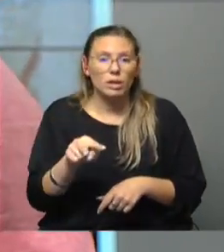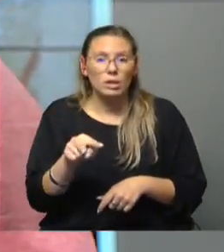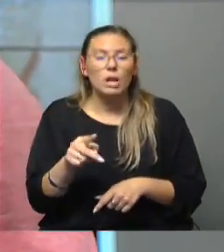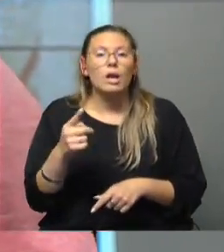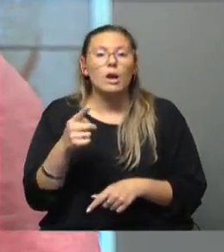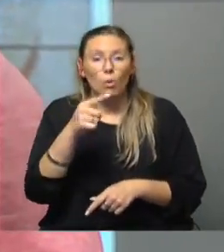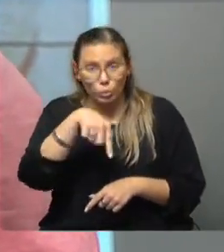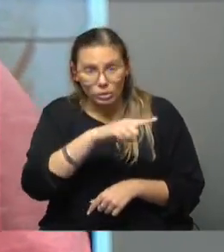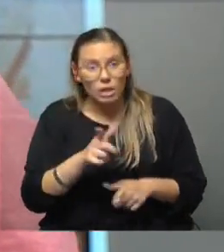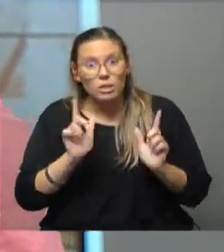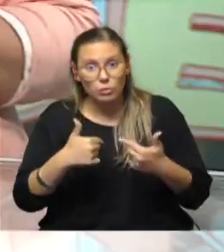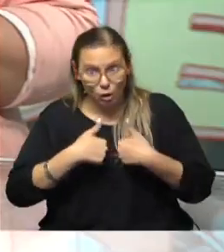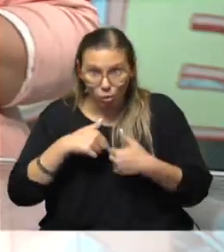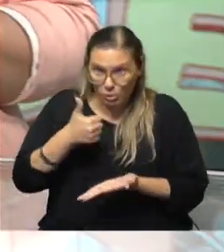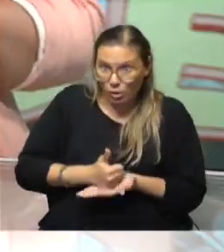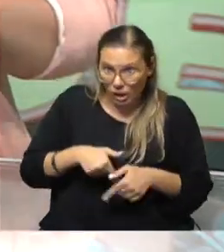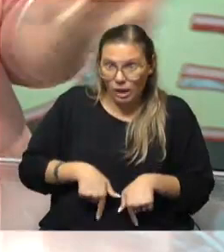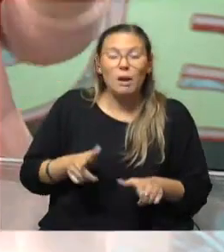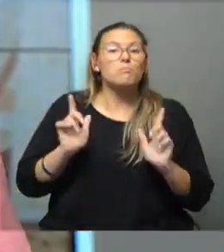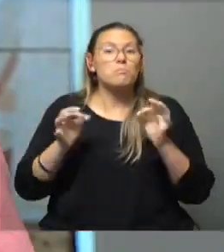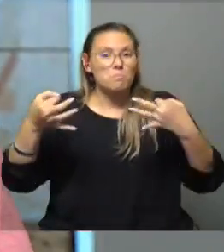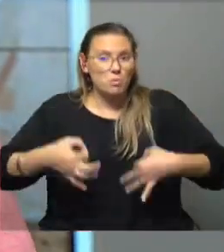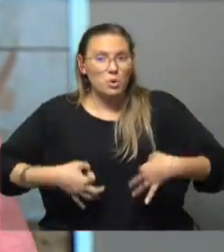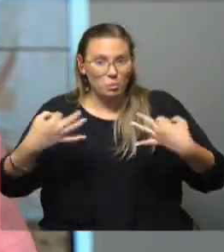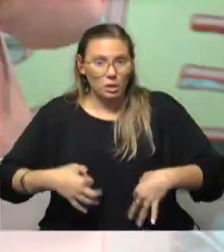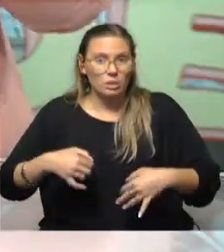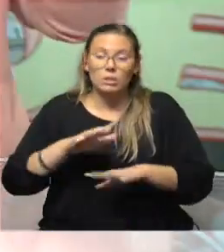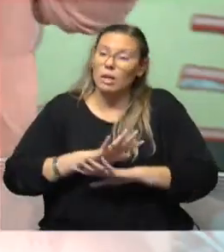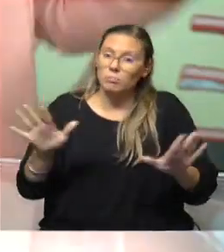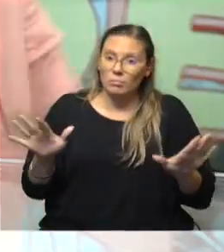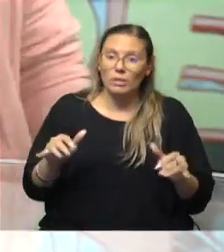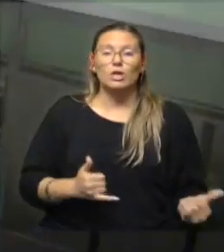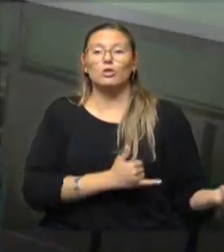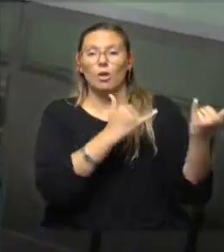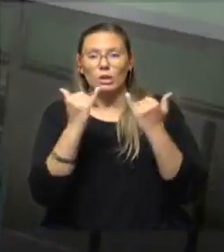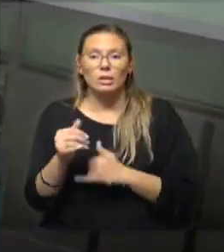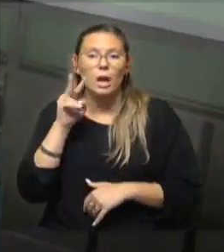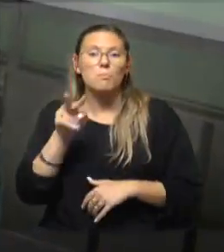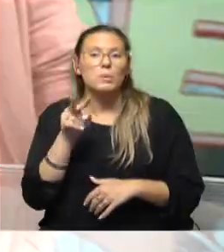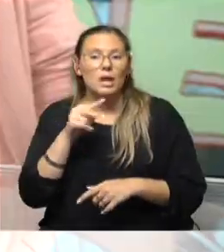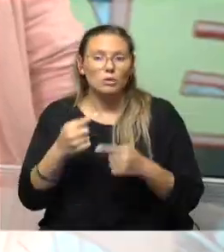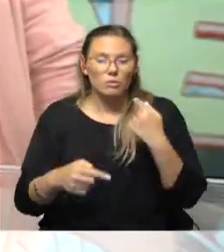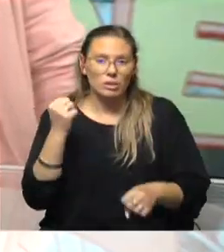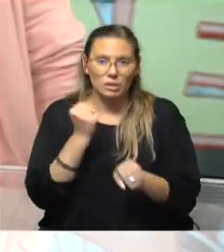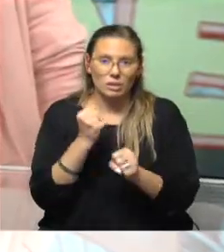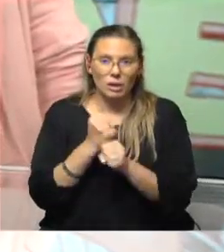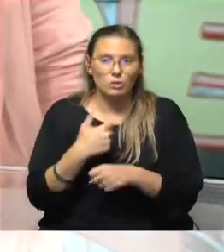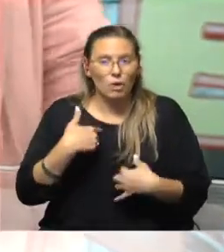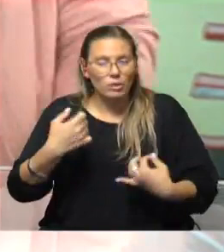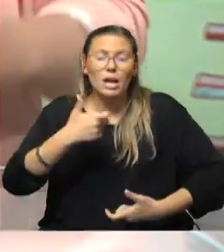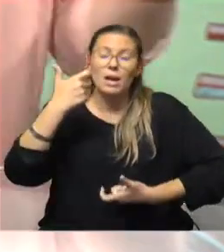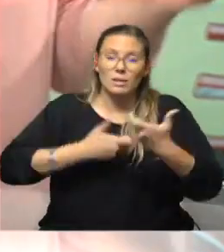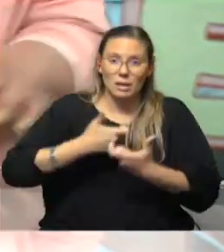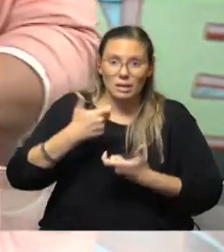importante es... ¿Ustedes la pasaron bien conmigo acá? ¿Cómo no la vamos a pasar bien? La pasamos bien contigo acá y todo el día mirándote en todos tus trabajos. Yo la verdad me reí muchísimo.